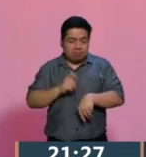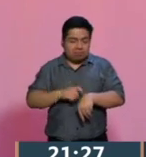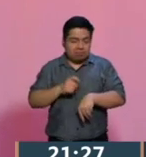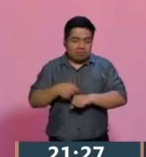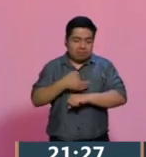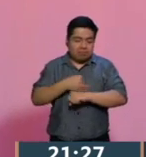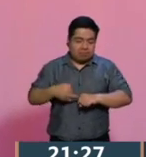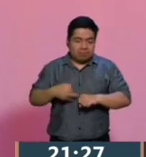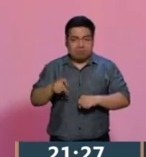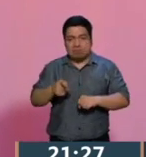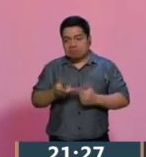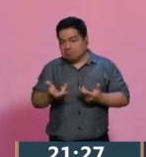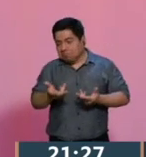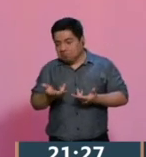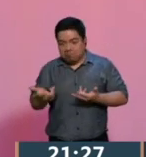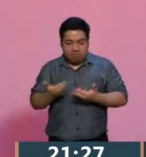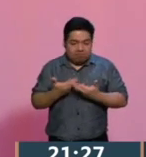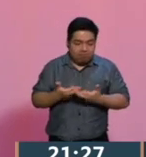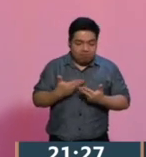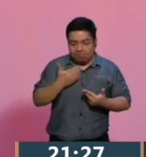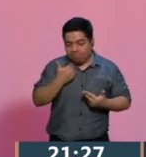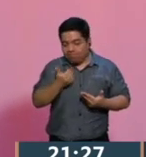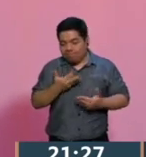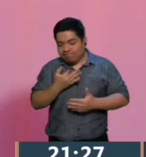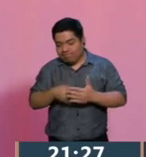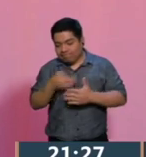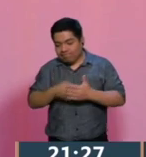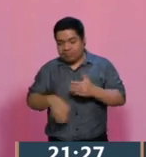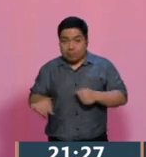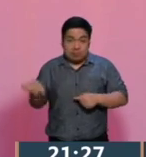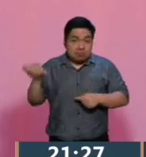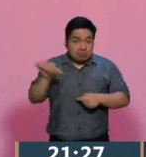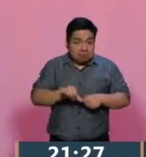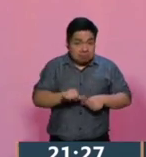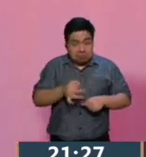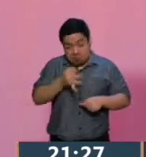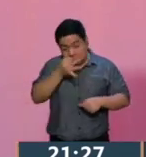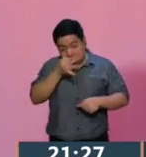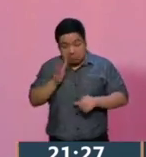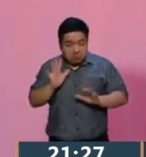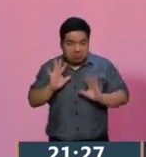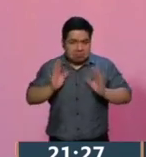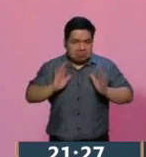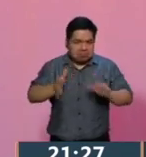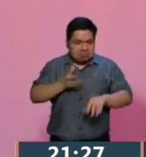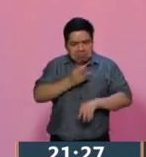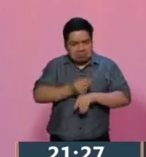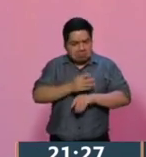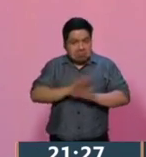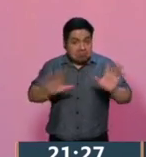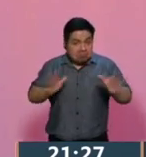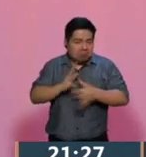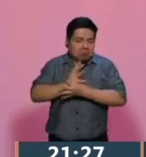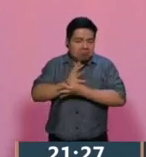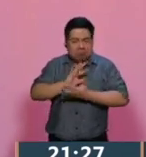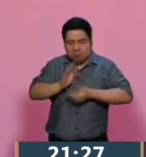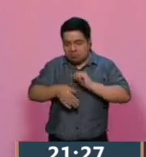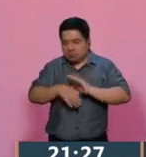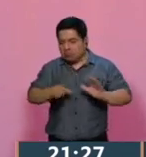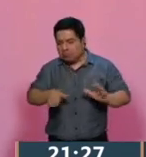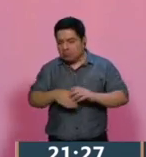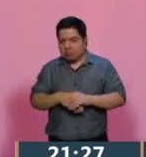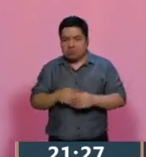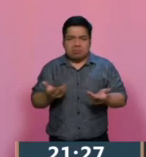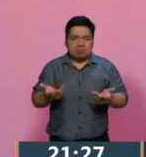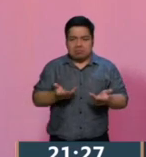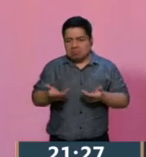sino ha sido insuficiente. Al día de hoy, cuando nos dicen que ya prácticamente está resuelto, que el problema ya lo estamos superando, pues